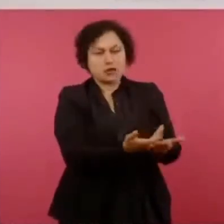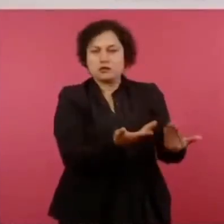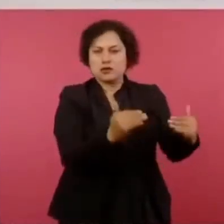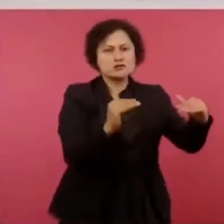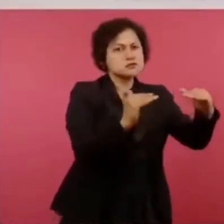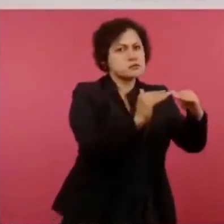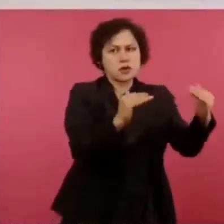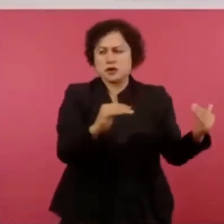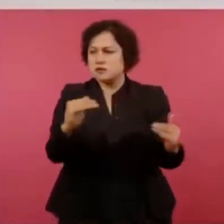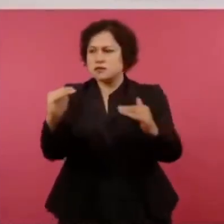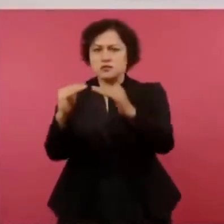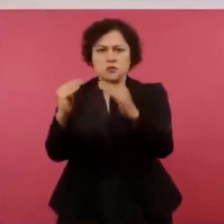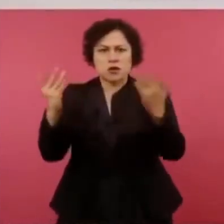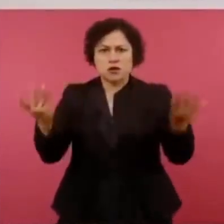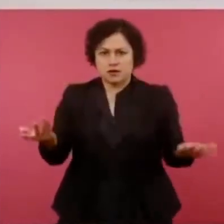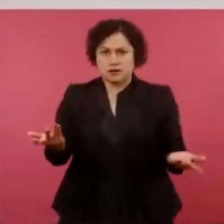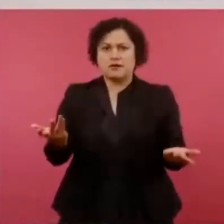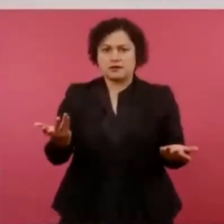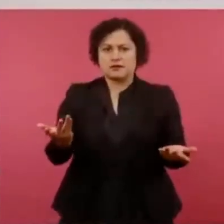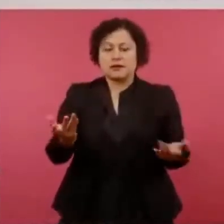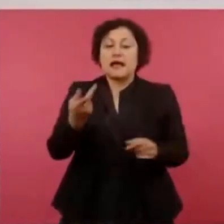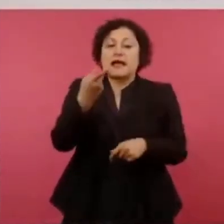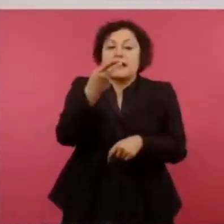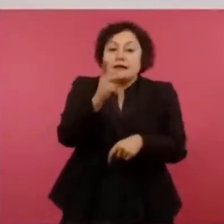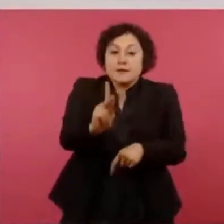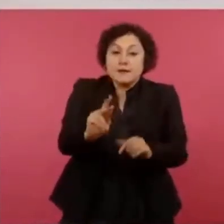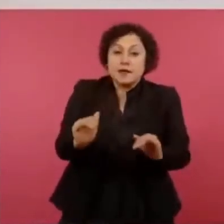que los de mero arriba no pagaban,